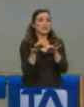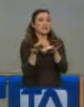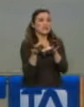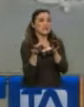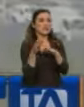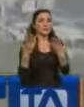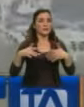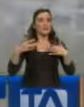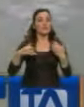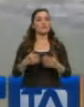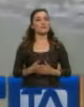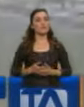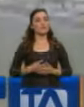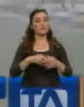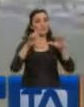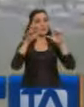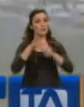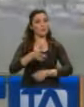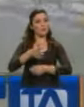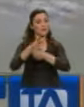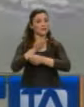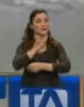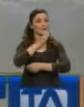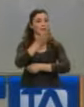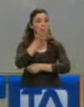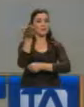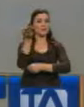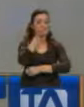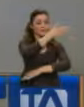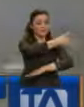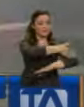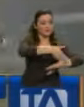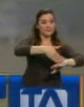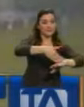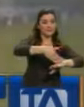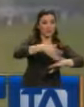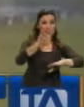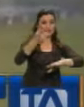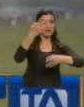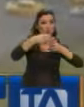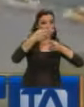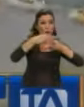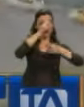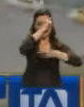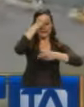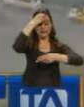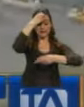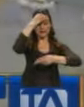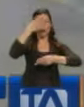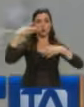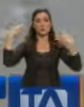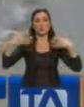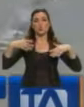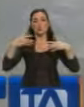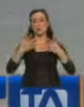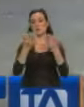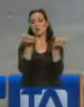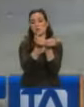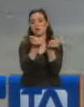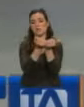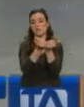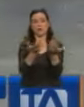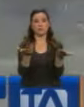Miren, esta es la toma en vivo que siempre les ponemos. Esta es de la General Rumiñahui, de esta vía que realmente es